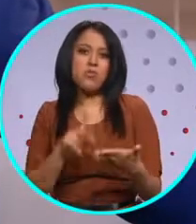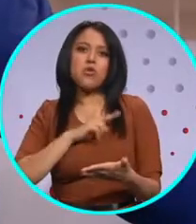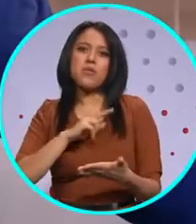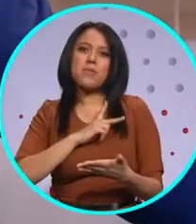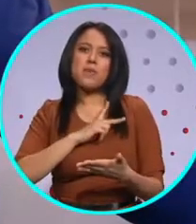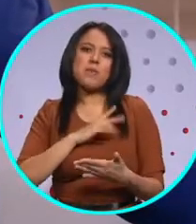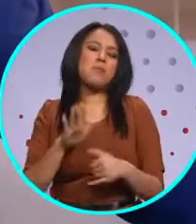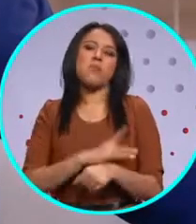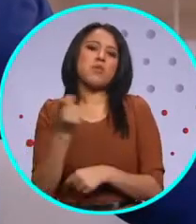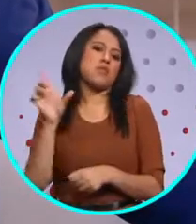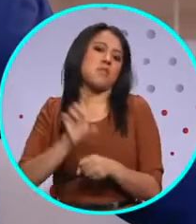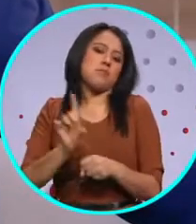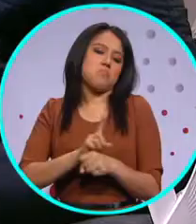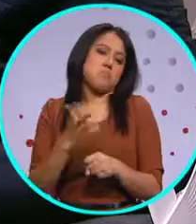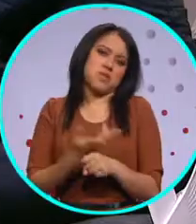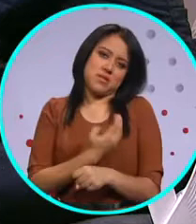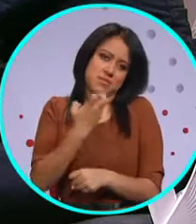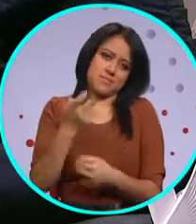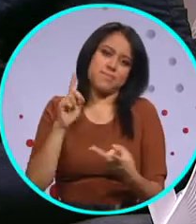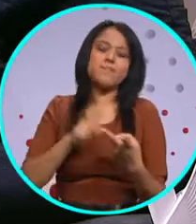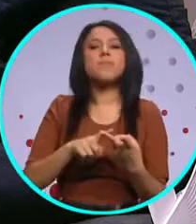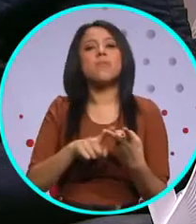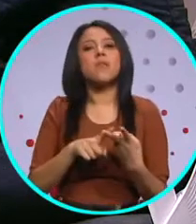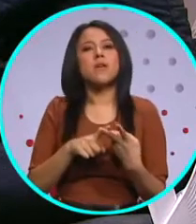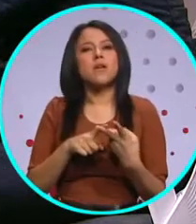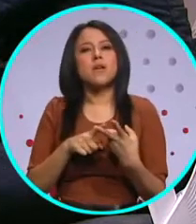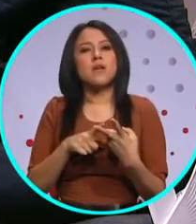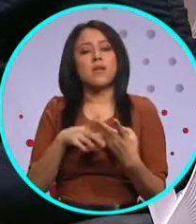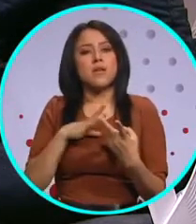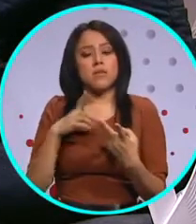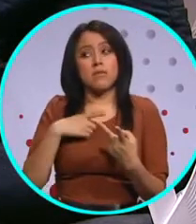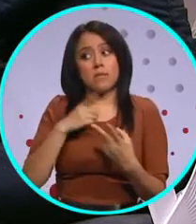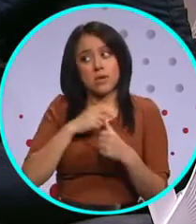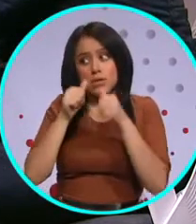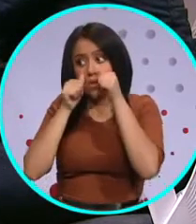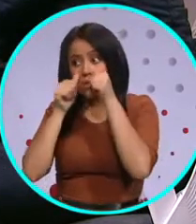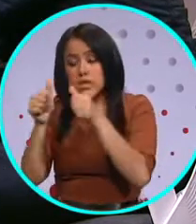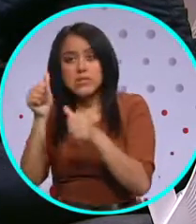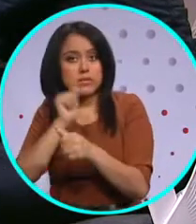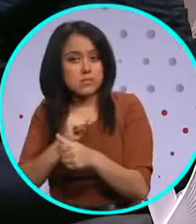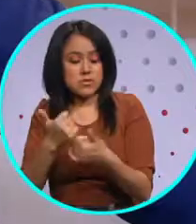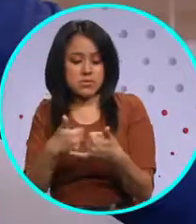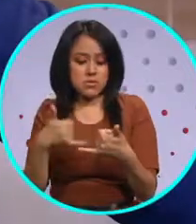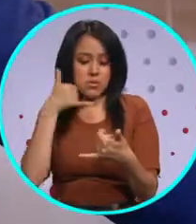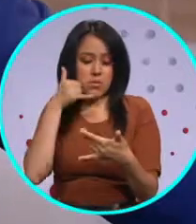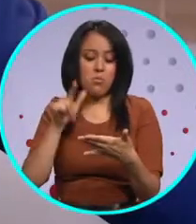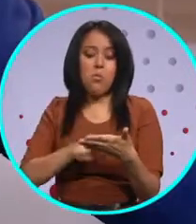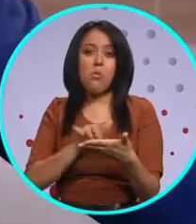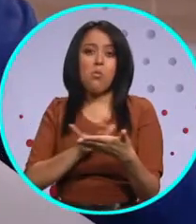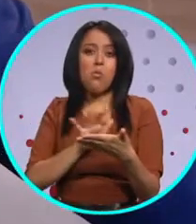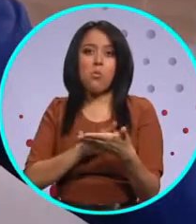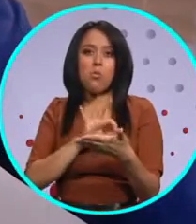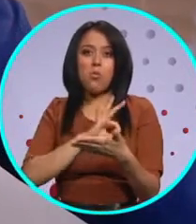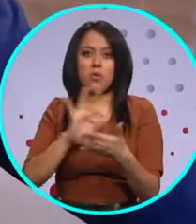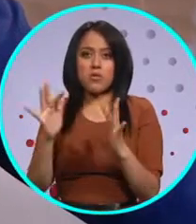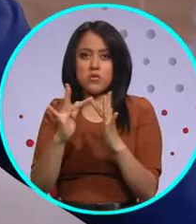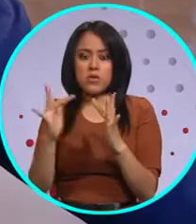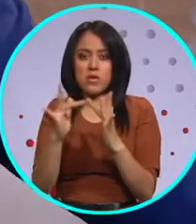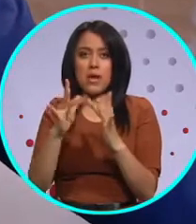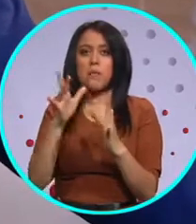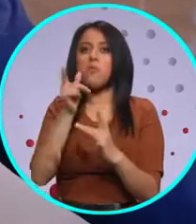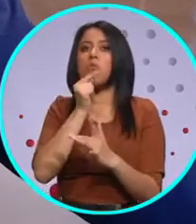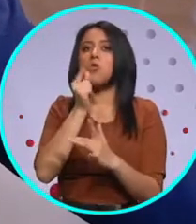ya parte de la vida cotidiana y otro punto tienen que estar pendientes a su celular porque desde nuestros celulares podemos contactar a la policía